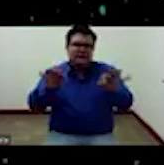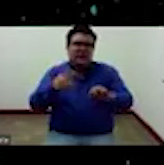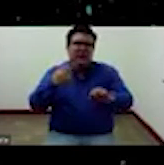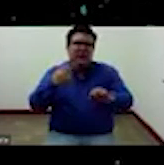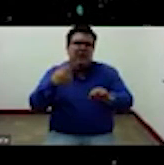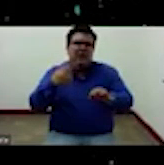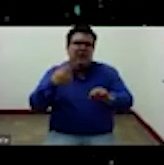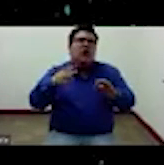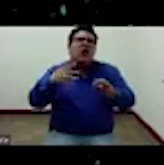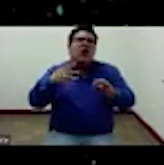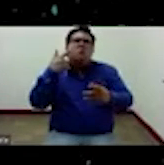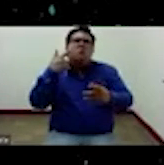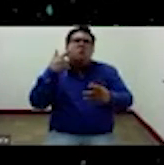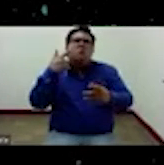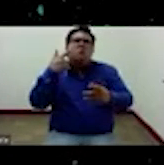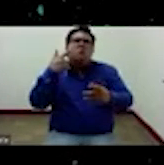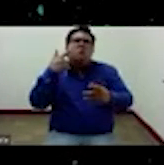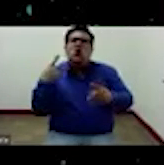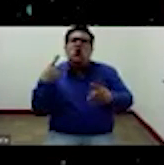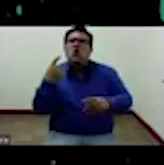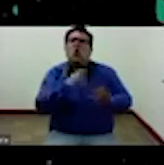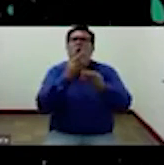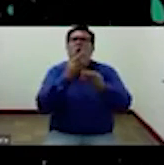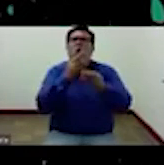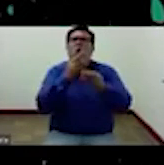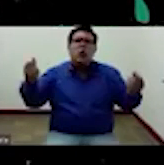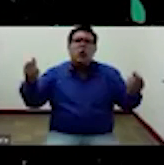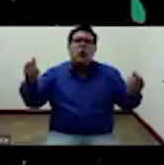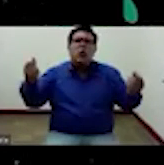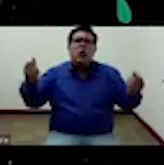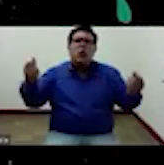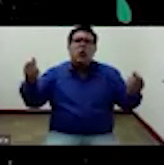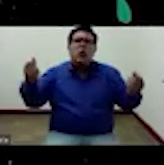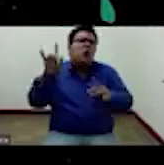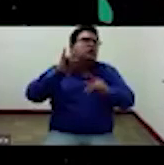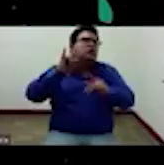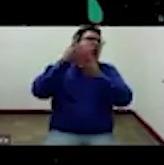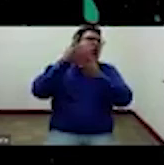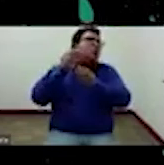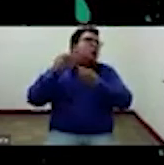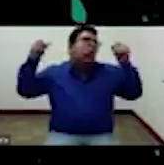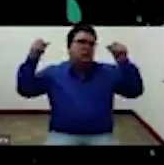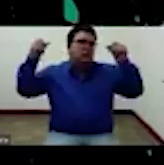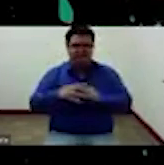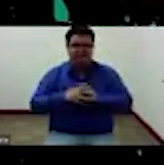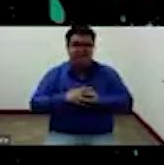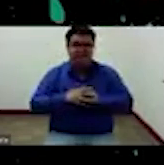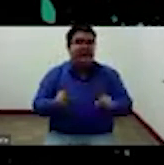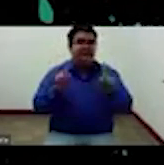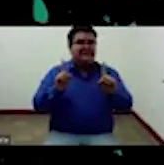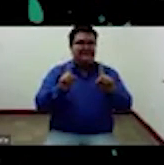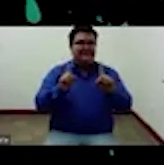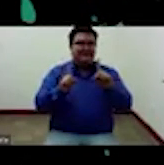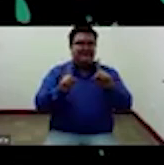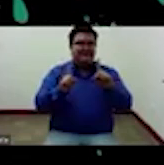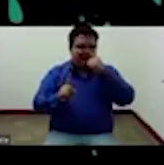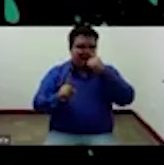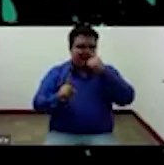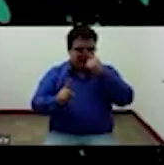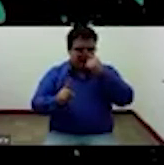Realmente se volvió una caricia sonora. Sin embargo, con